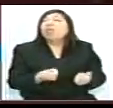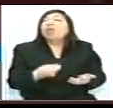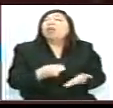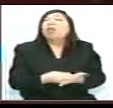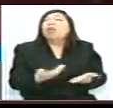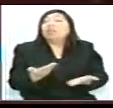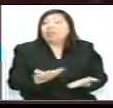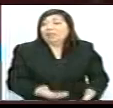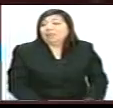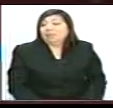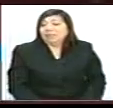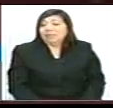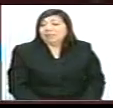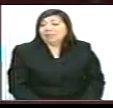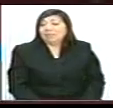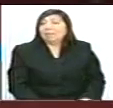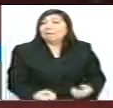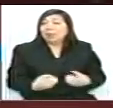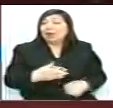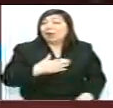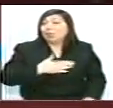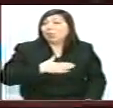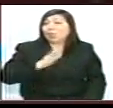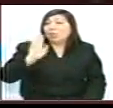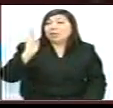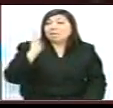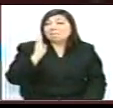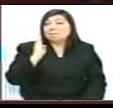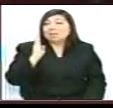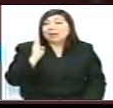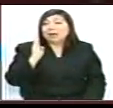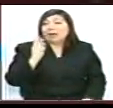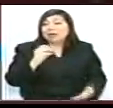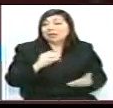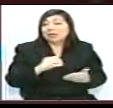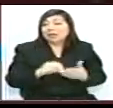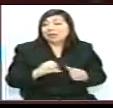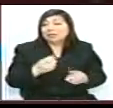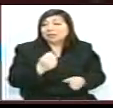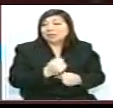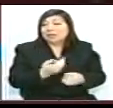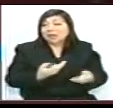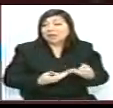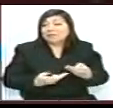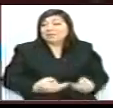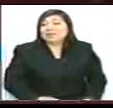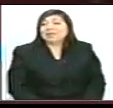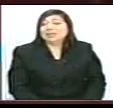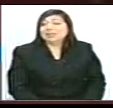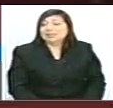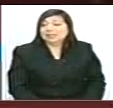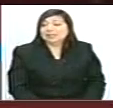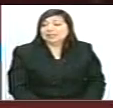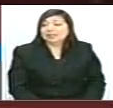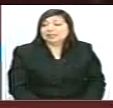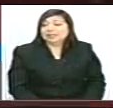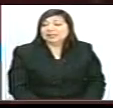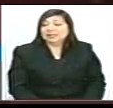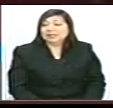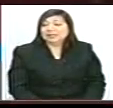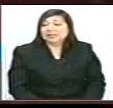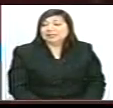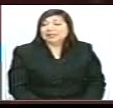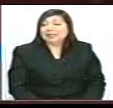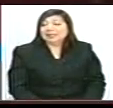eso? A las arcas de las grandes empresas, a los bancos, a los sectores que hacen el trabajo financiero de esas grandes empresas. Solo